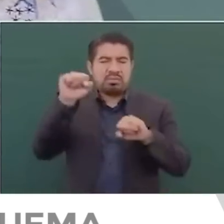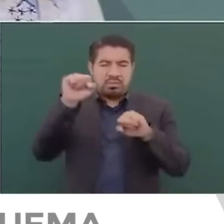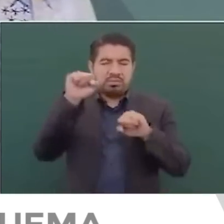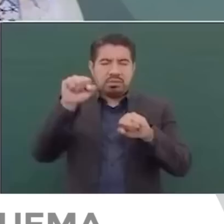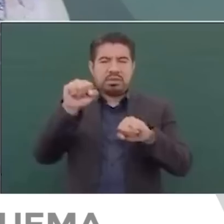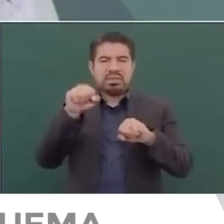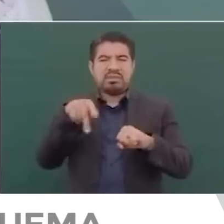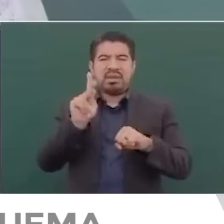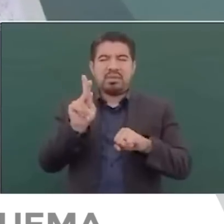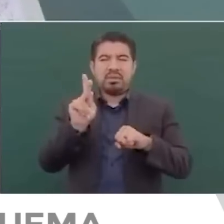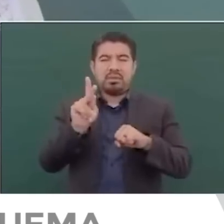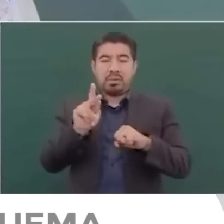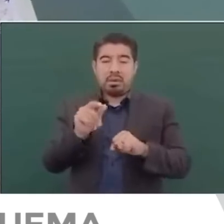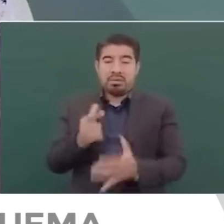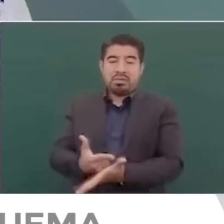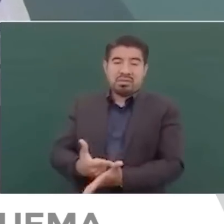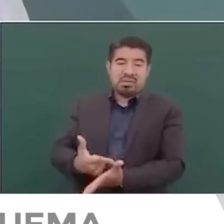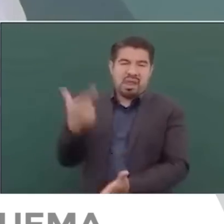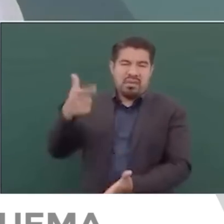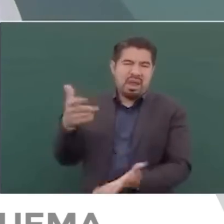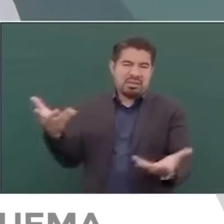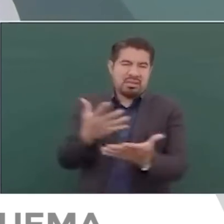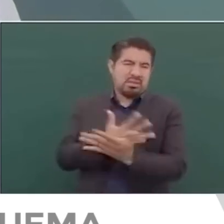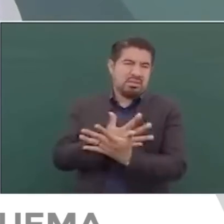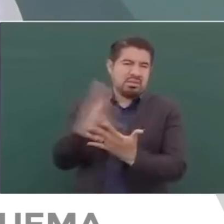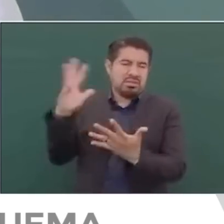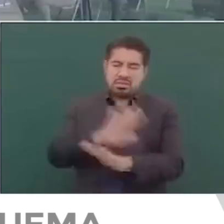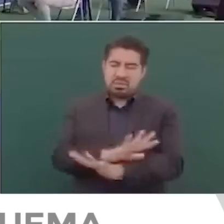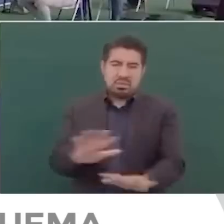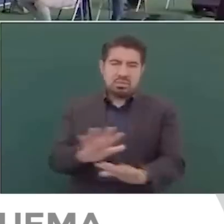sin llegar a esos extremos no